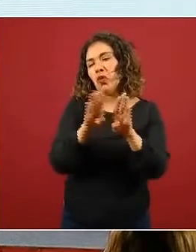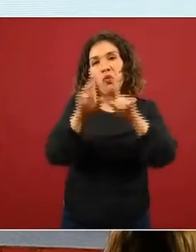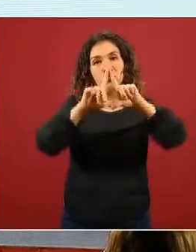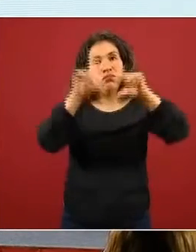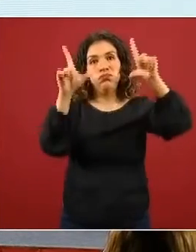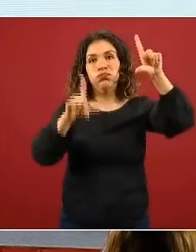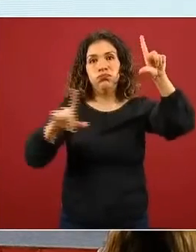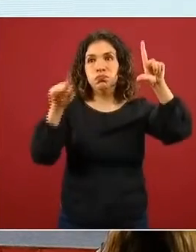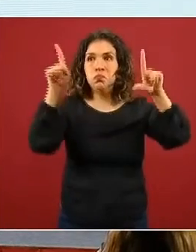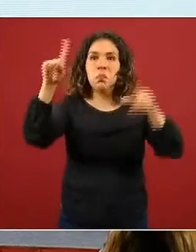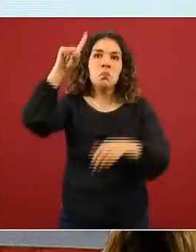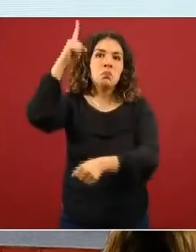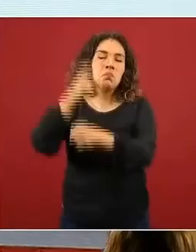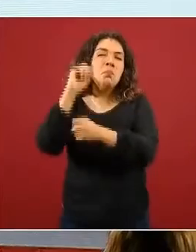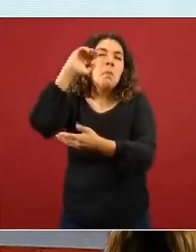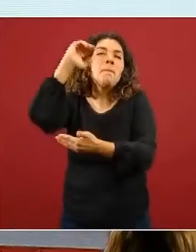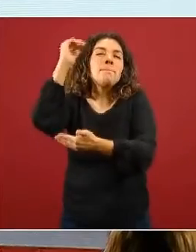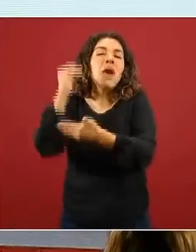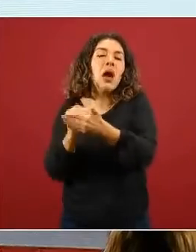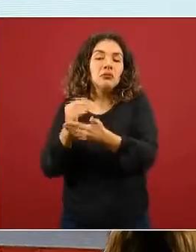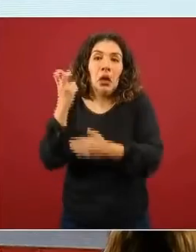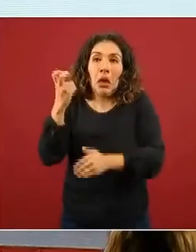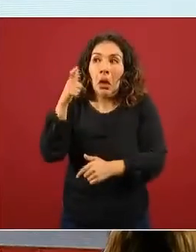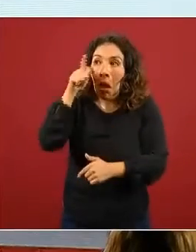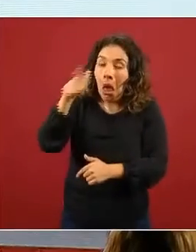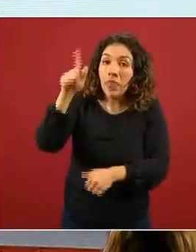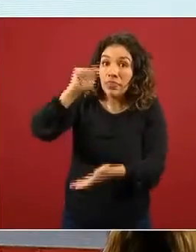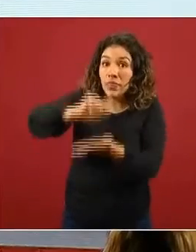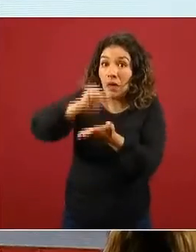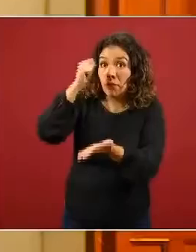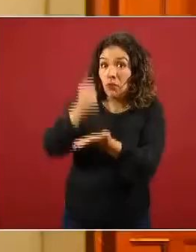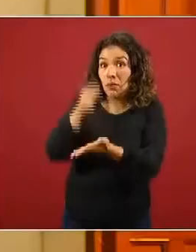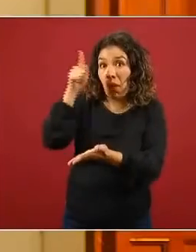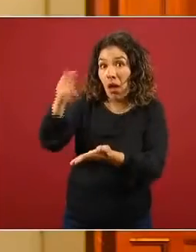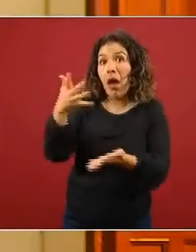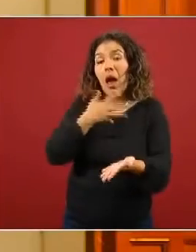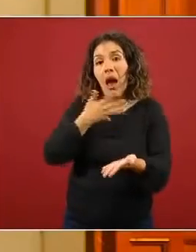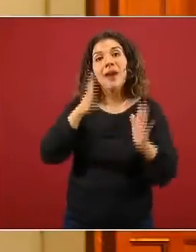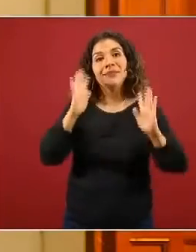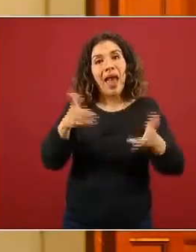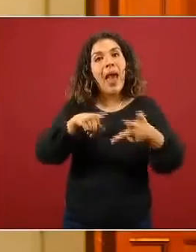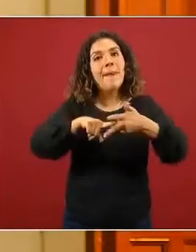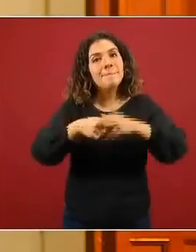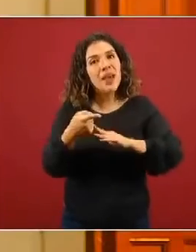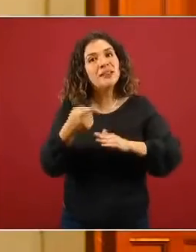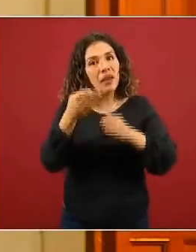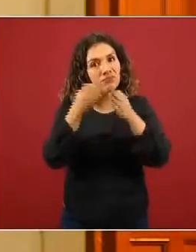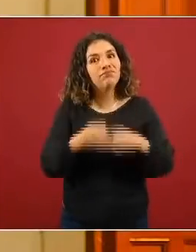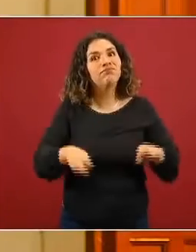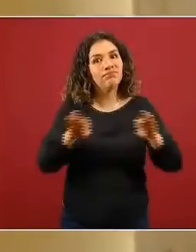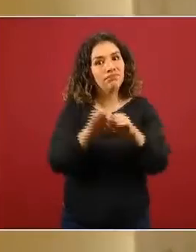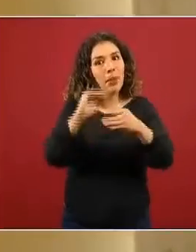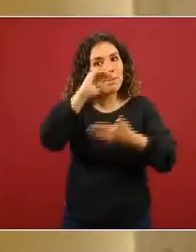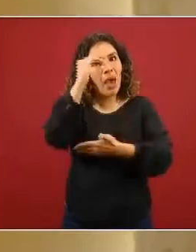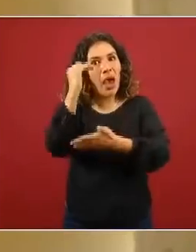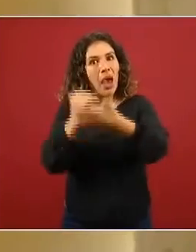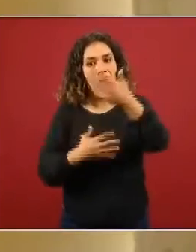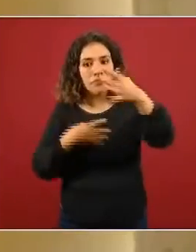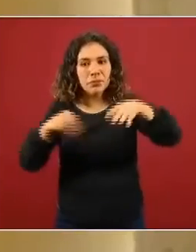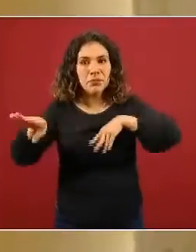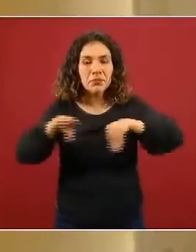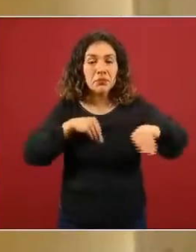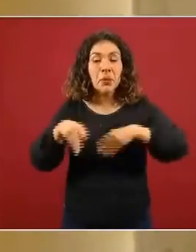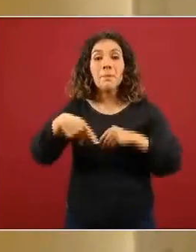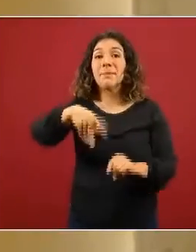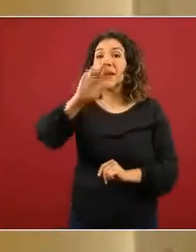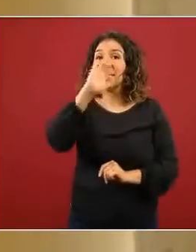nacional del día de hoy. Todo indicaría que Tamaulipas está iniciando ya un proceso importante de descenso en su epidemia,